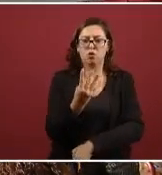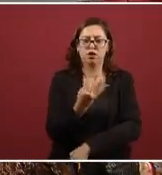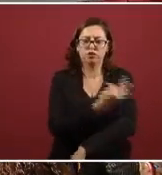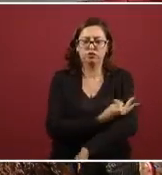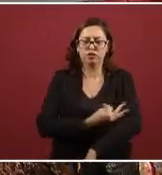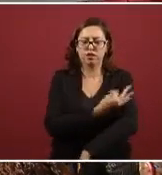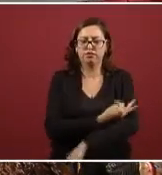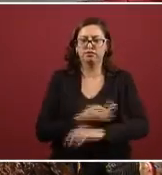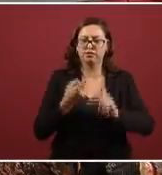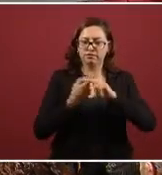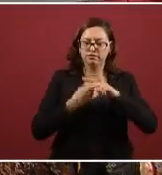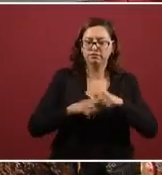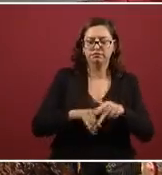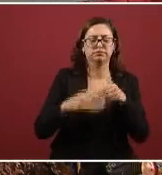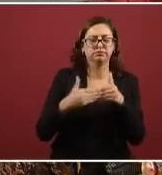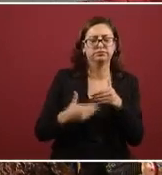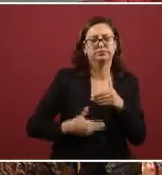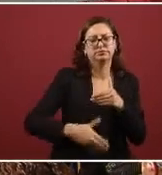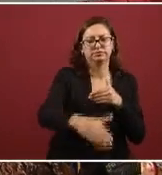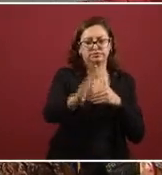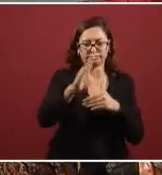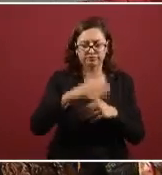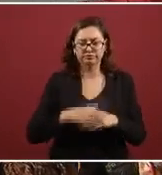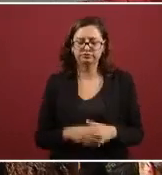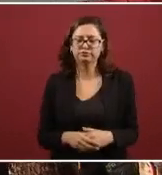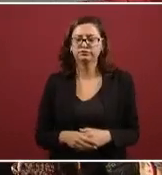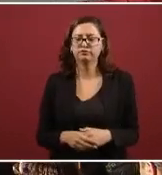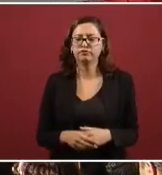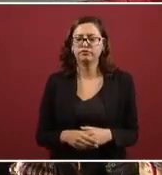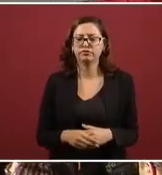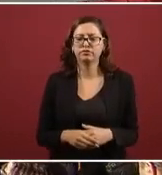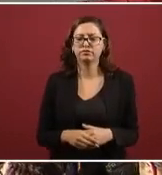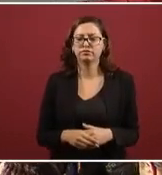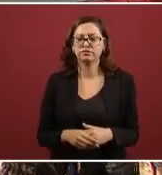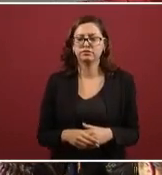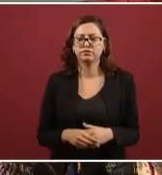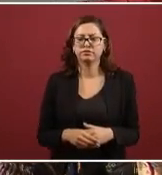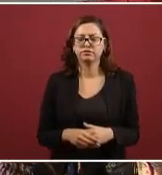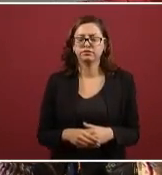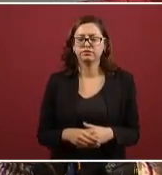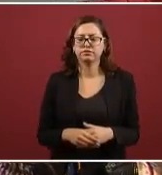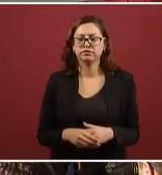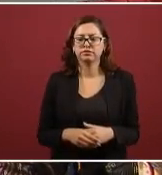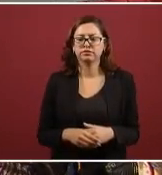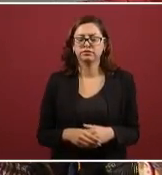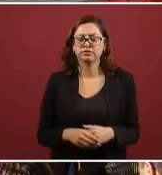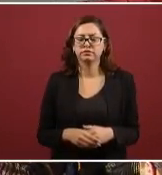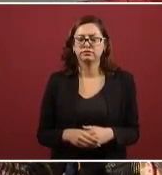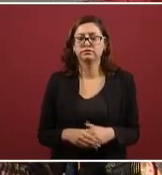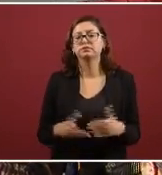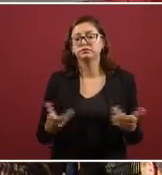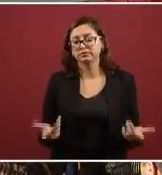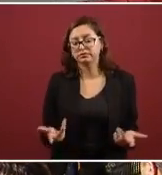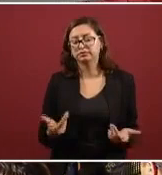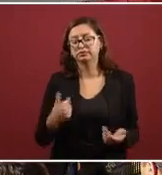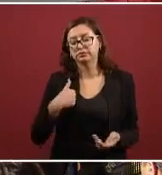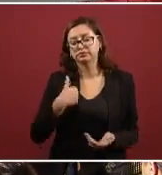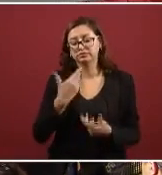de las cuatro de la tarde. Y se ha planteado que se pueda hacer el día de hoy aquí por parte de la ayuda de